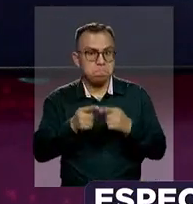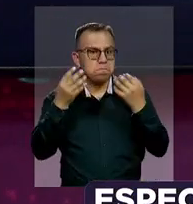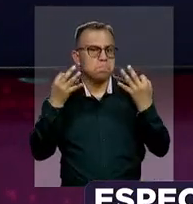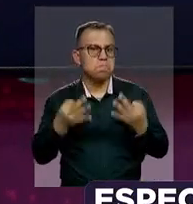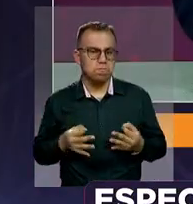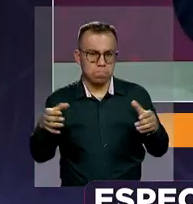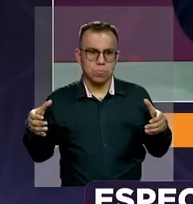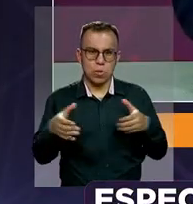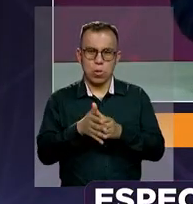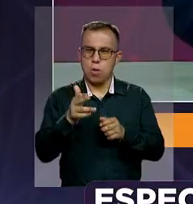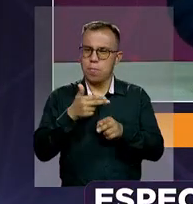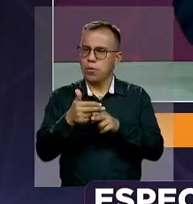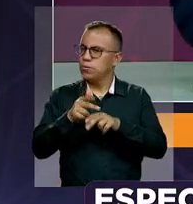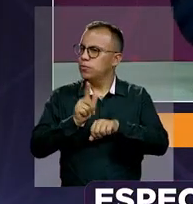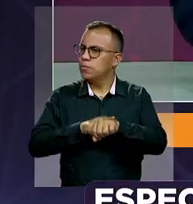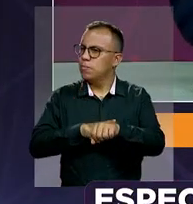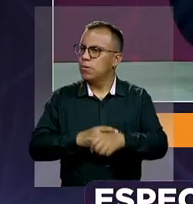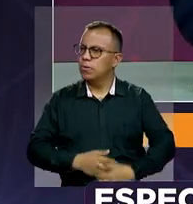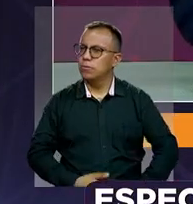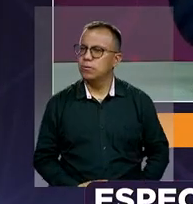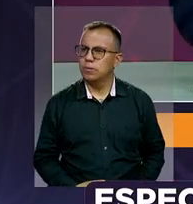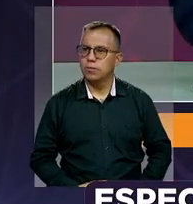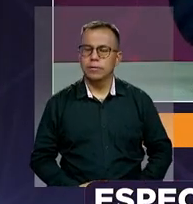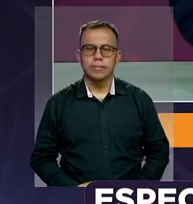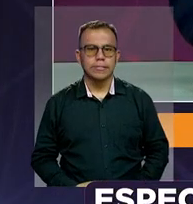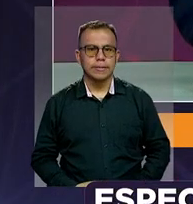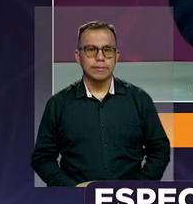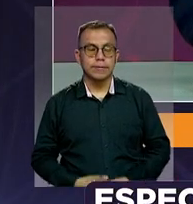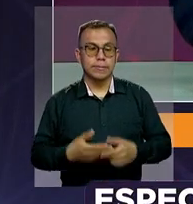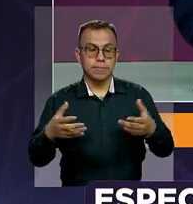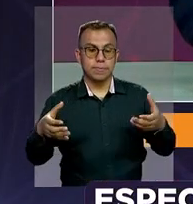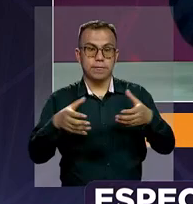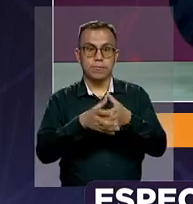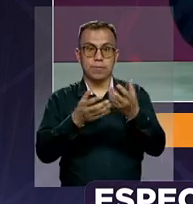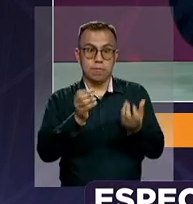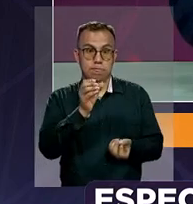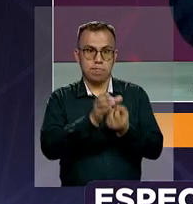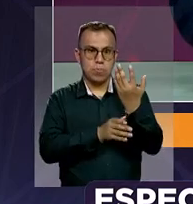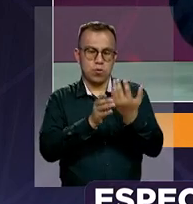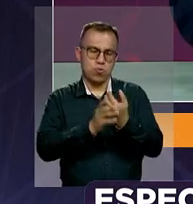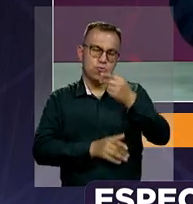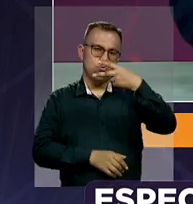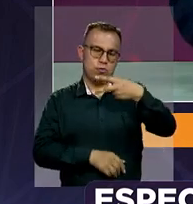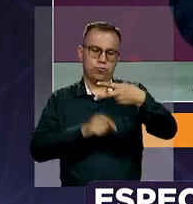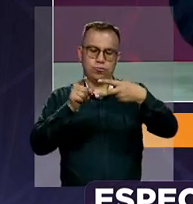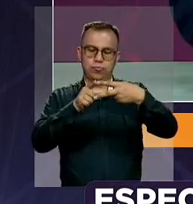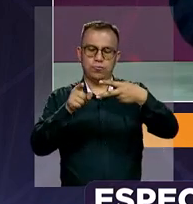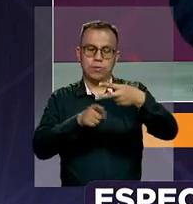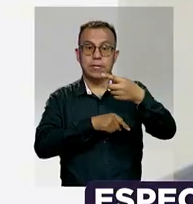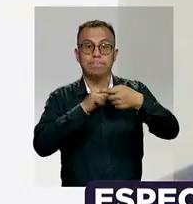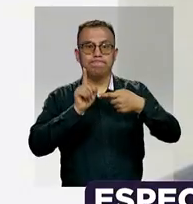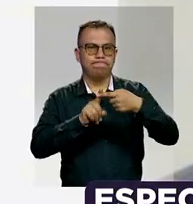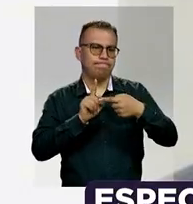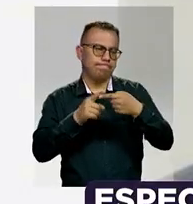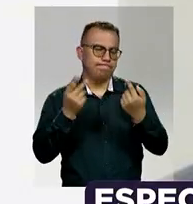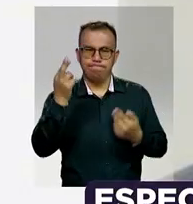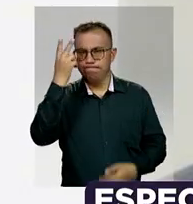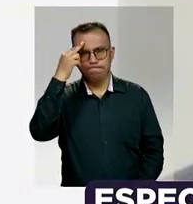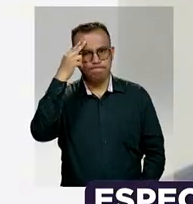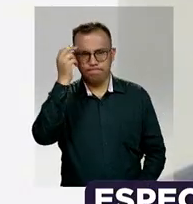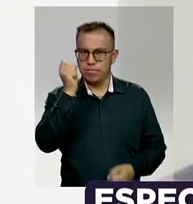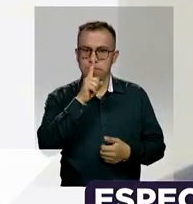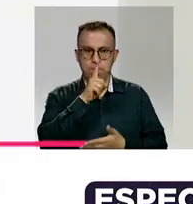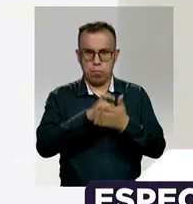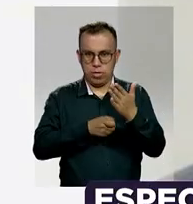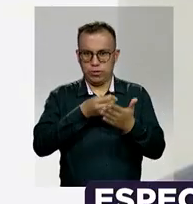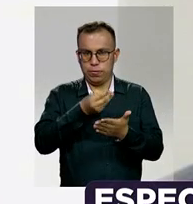haga a corto plazo? Pues el sector productivo yo creo que tiene dos maneras de aportar. La primera es obviamente a través de los